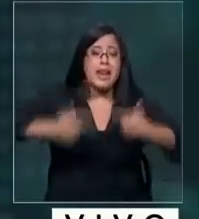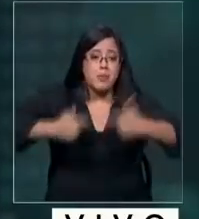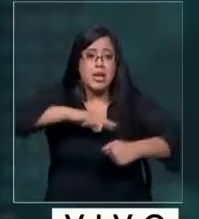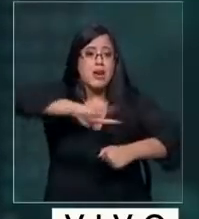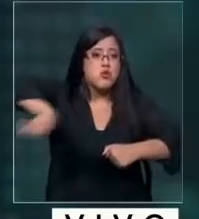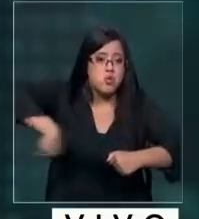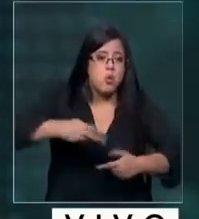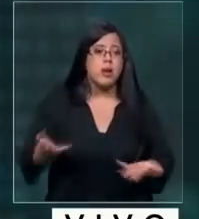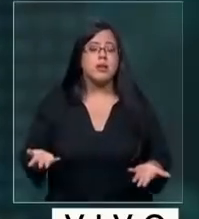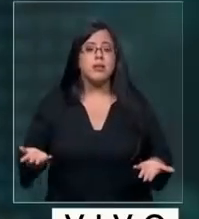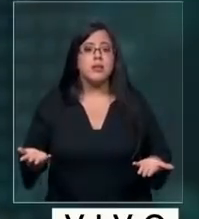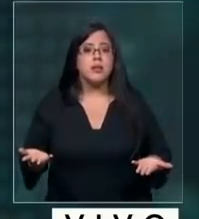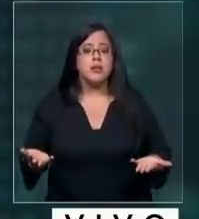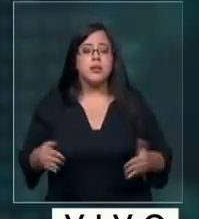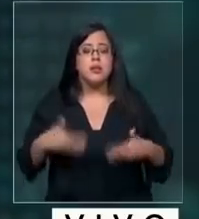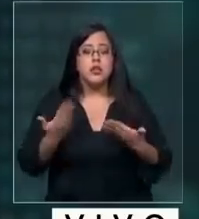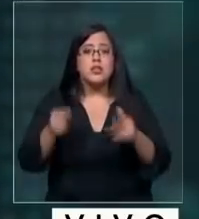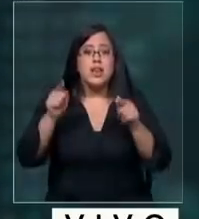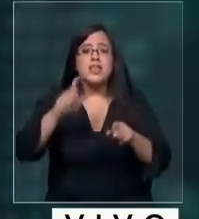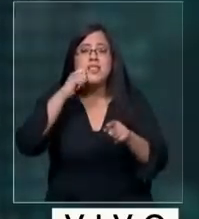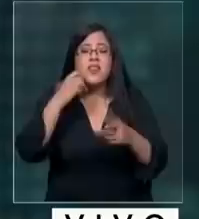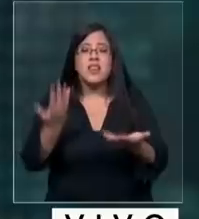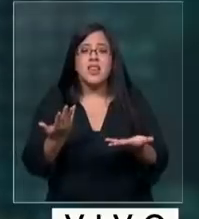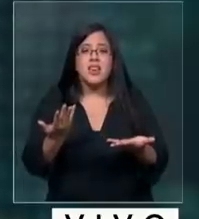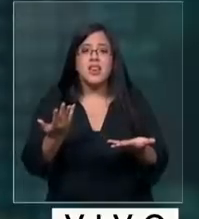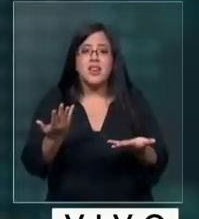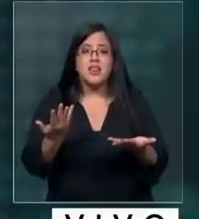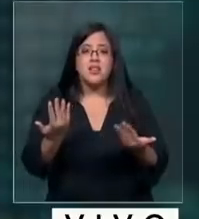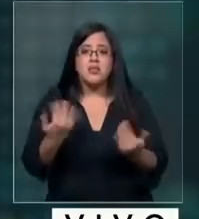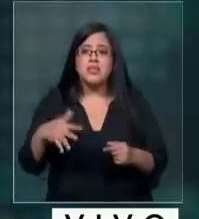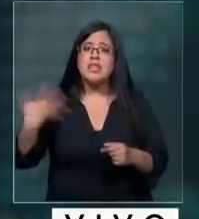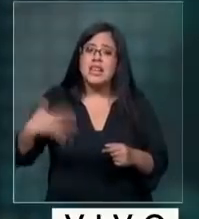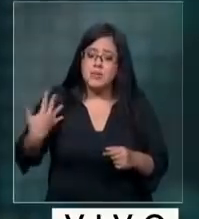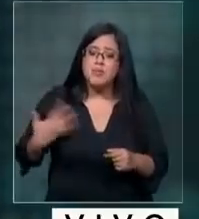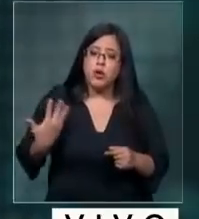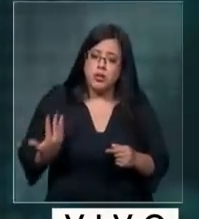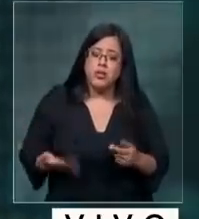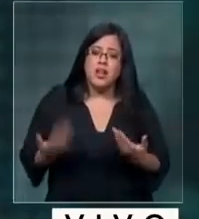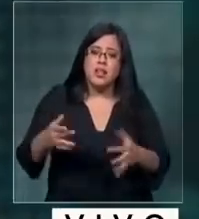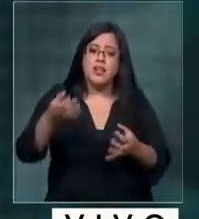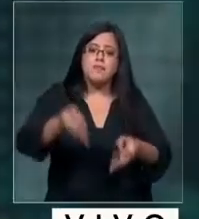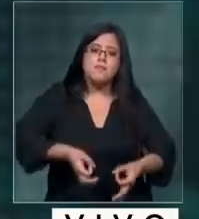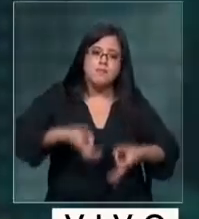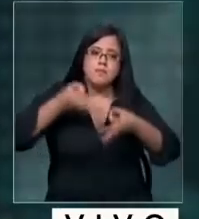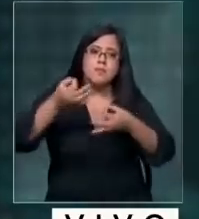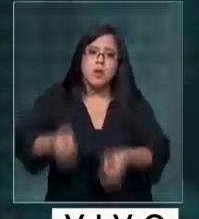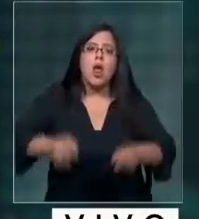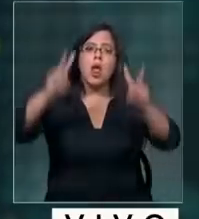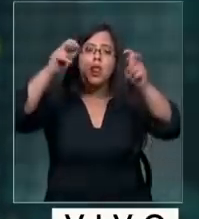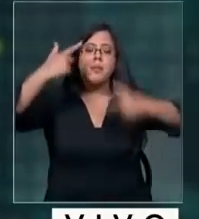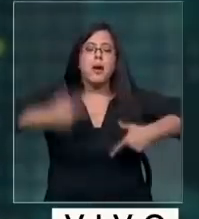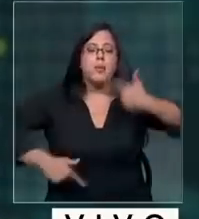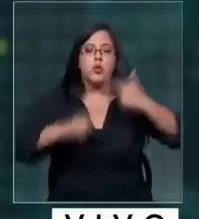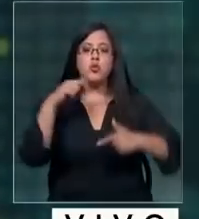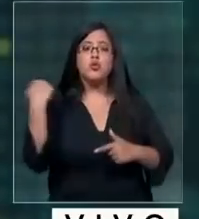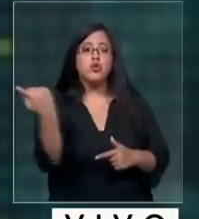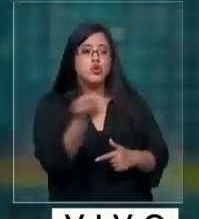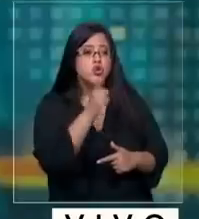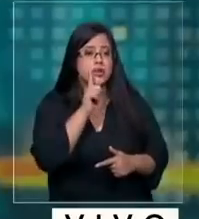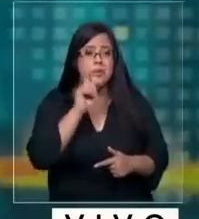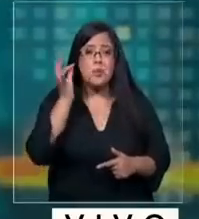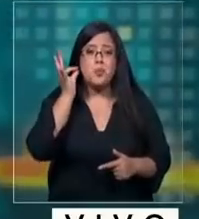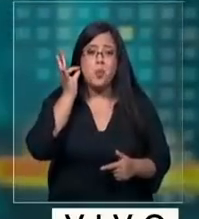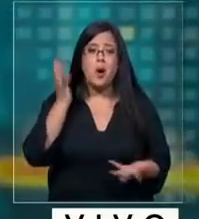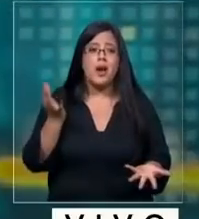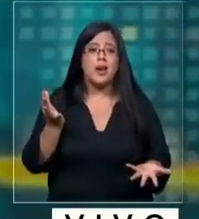también poner de relevancia el carácter político que tenemos nosotros la sociedad mujeres y